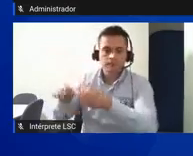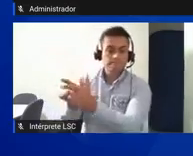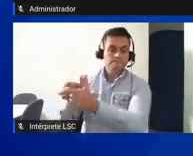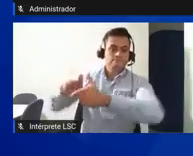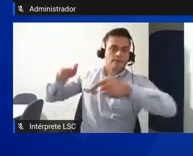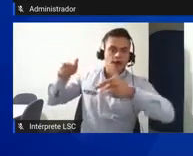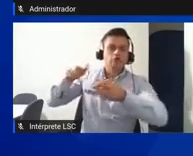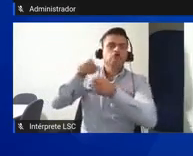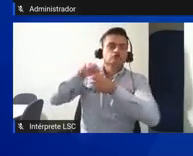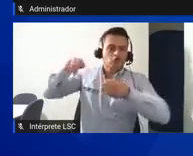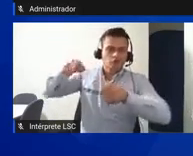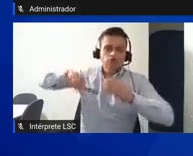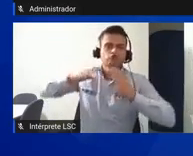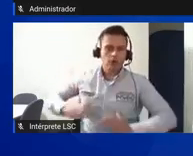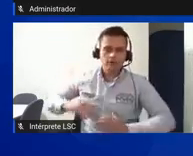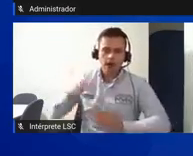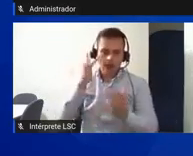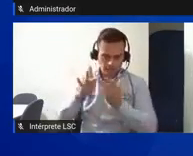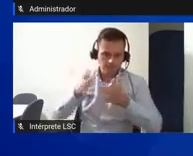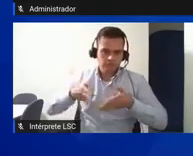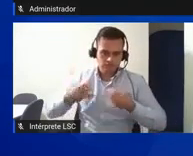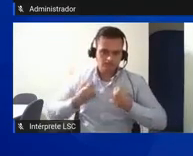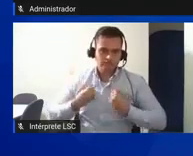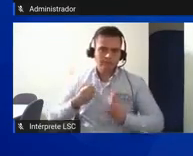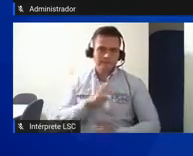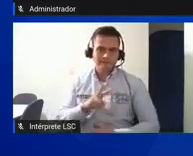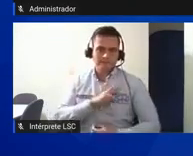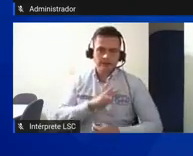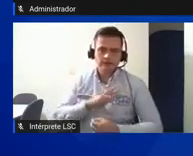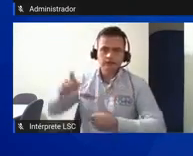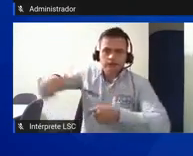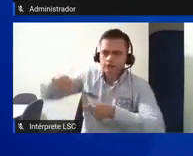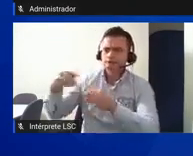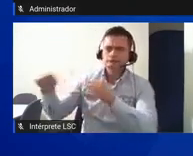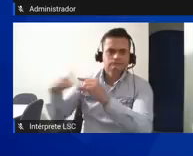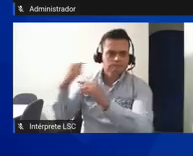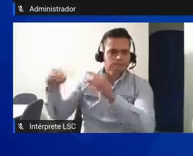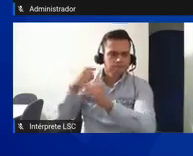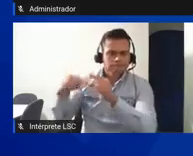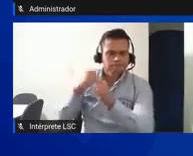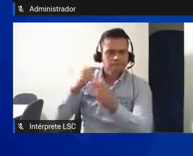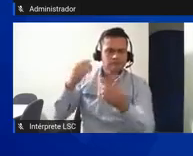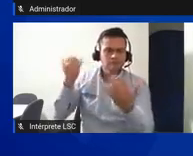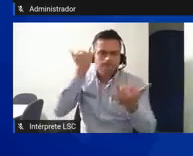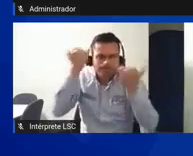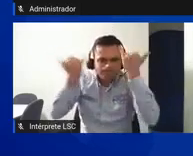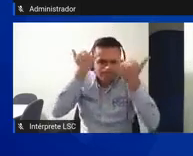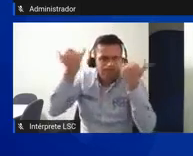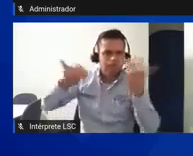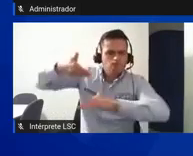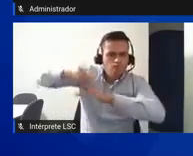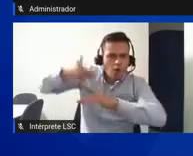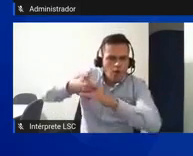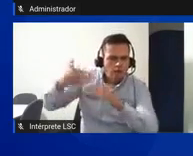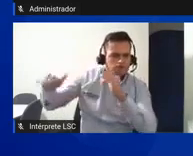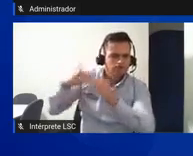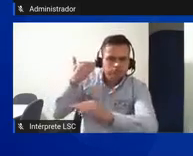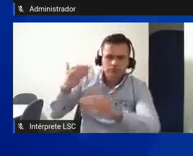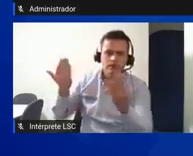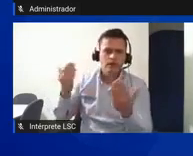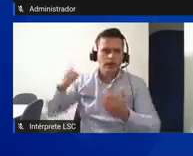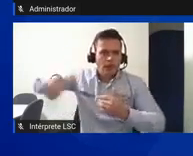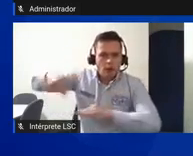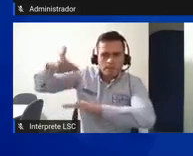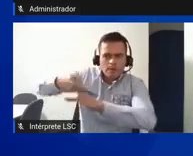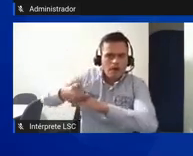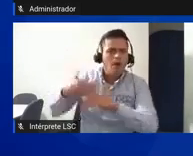de ciudadanos de vallecaucanos que nos empezaron a enviar ideas, propuestas, nos empezaron a plantear las